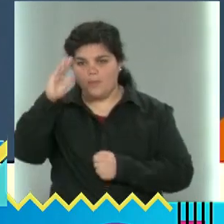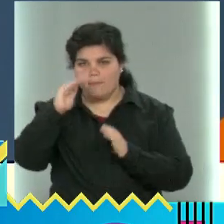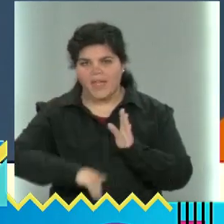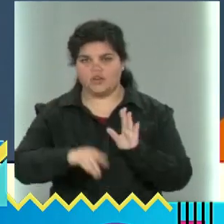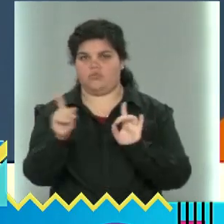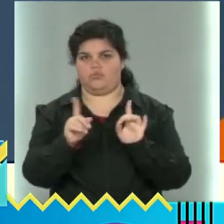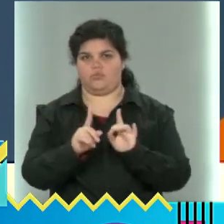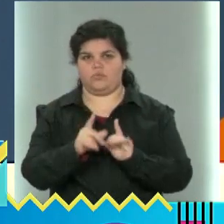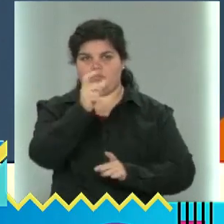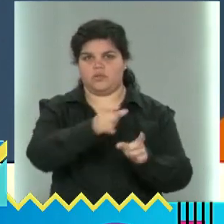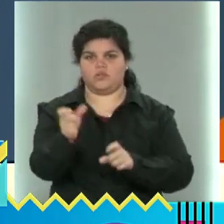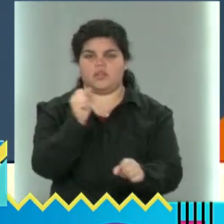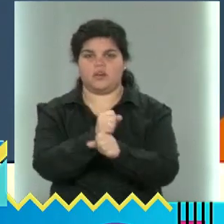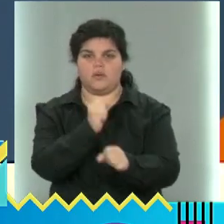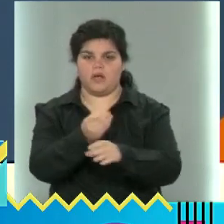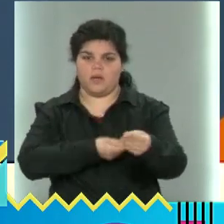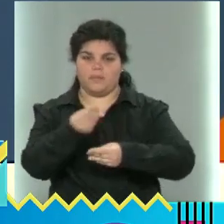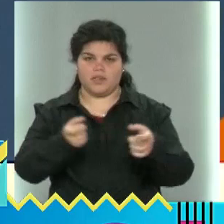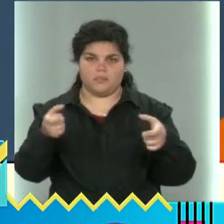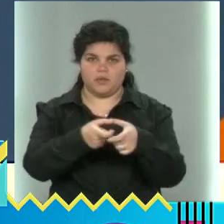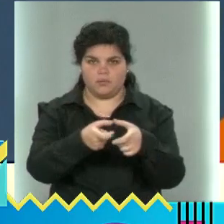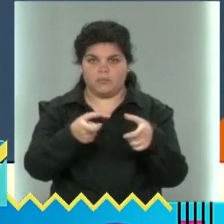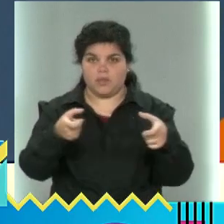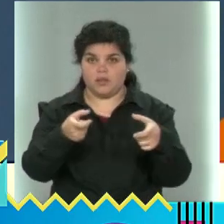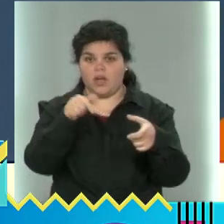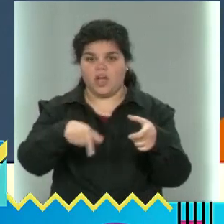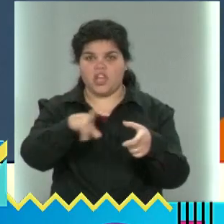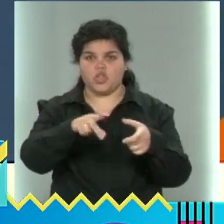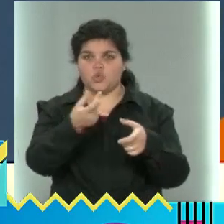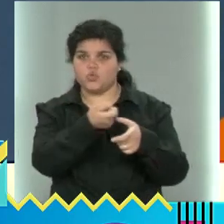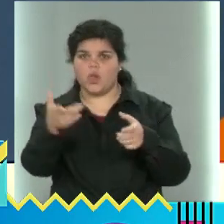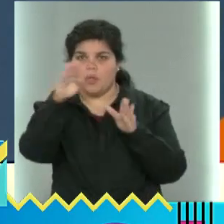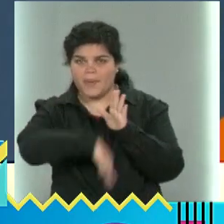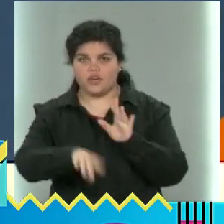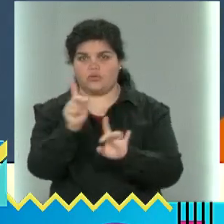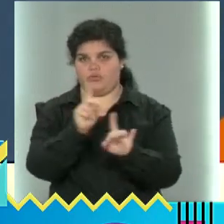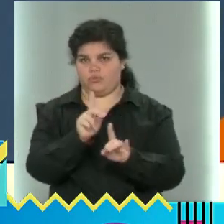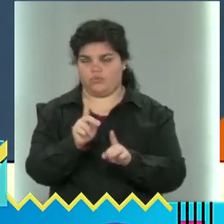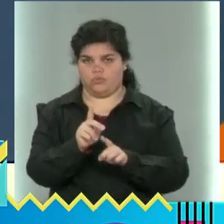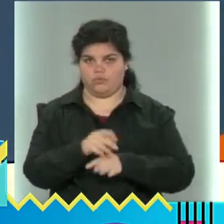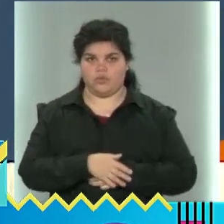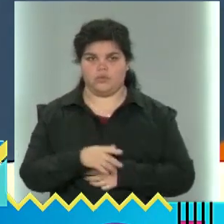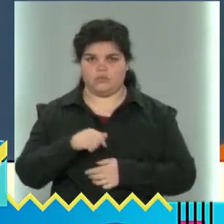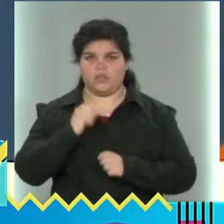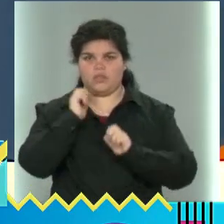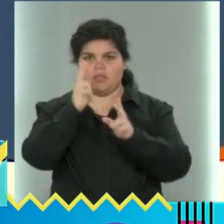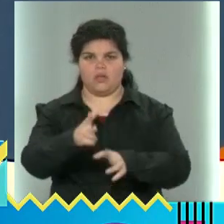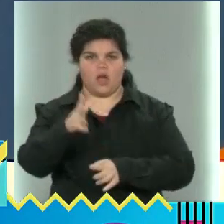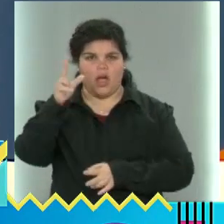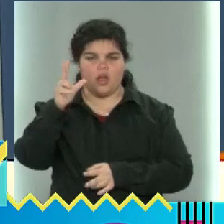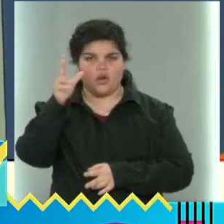a uno de los empleados de los pequeños y medianos empresarios. Eso es lo que, porque como decía recién, el